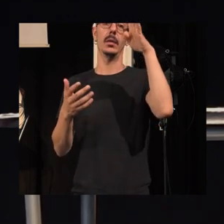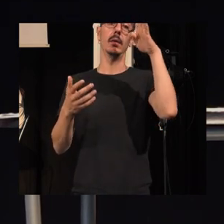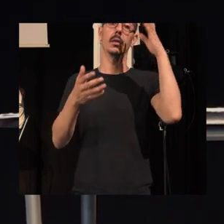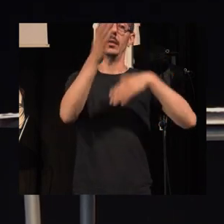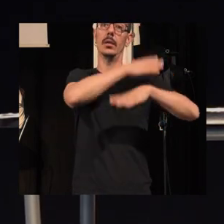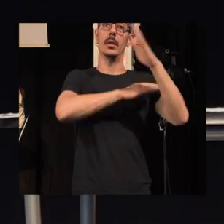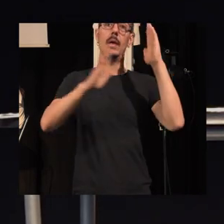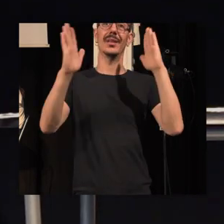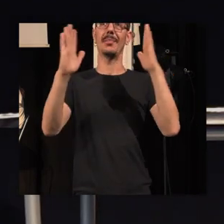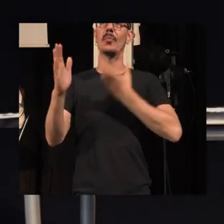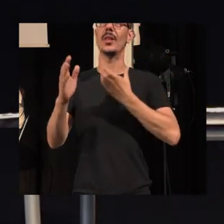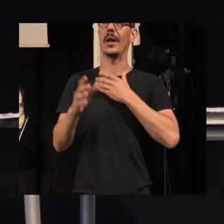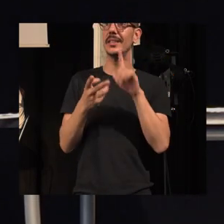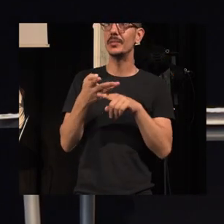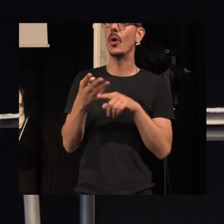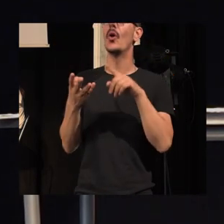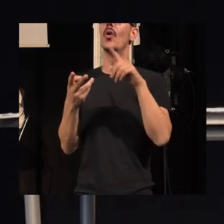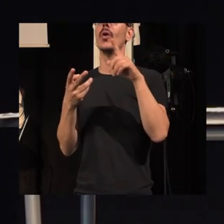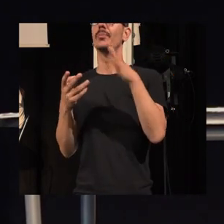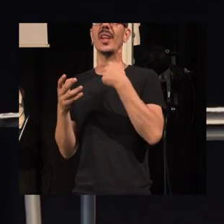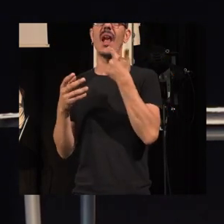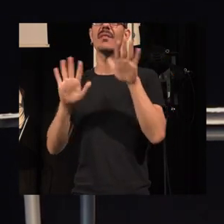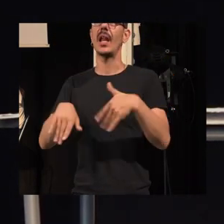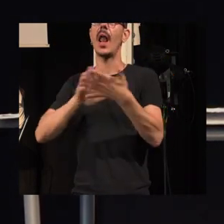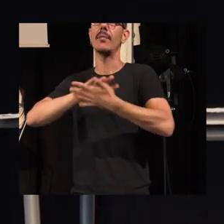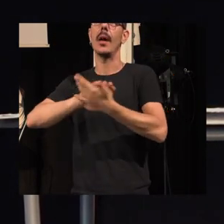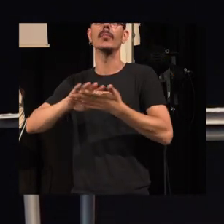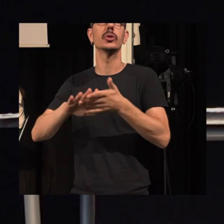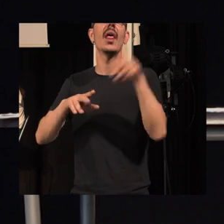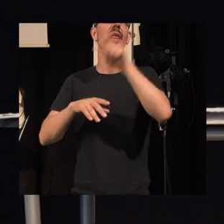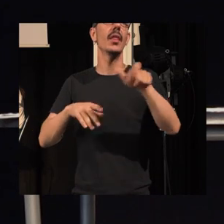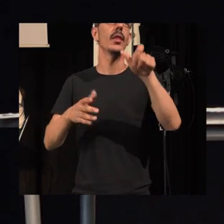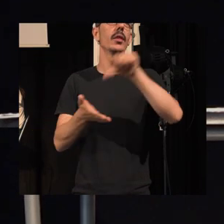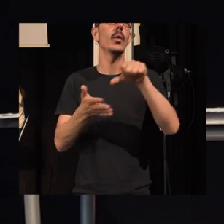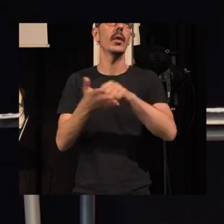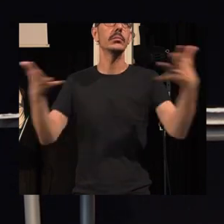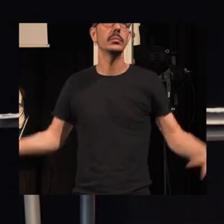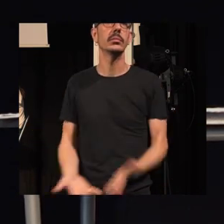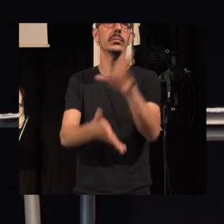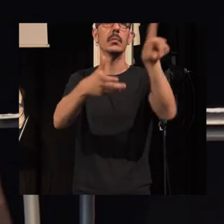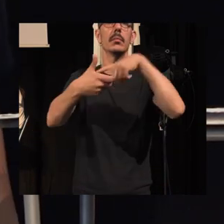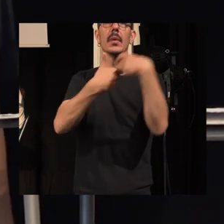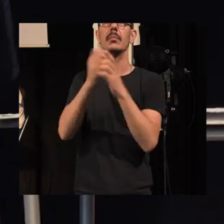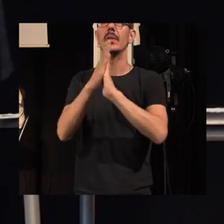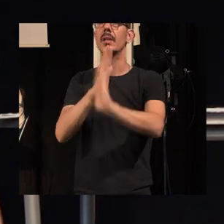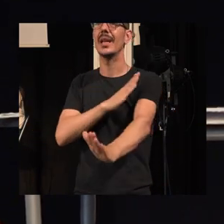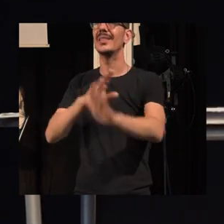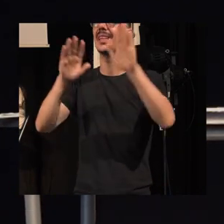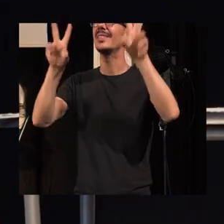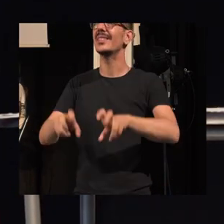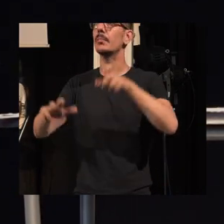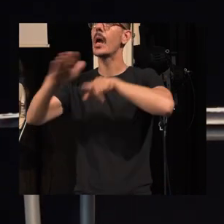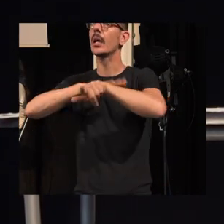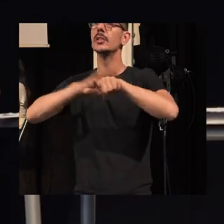sea, una serie de cuestiones, que es la participación directa de la ciudadanía en la gestión política